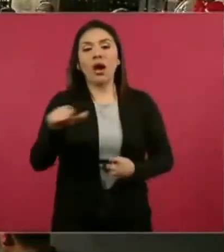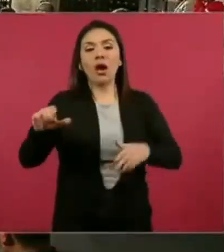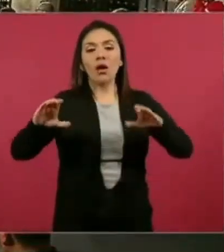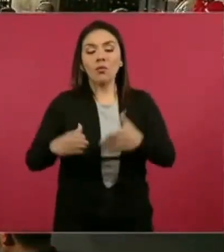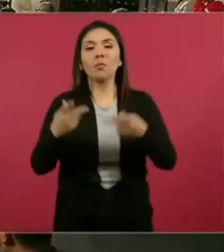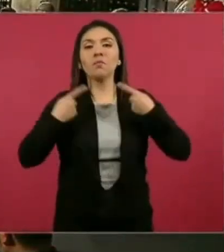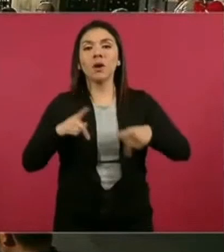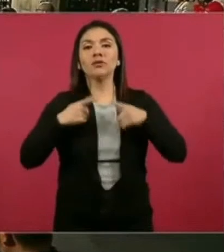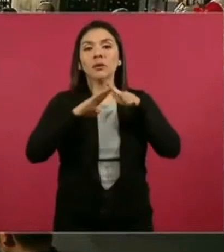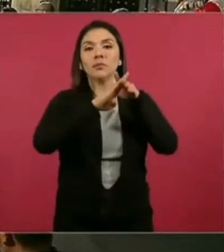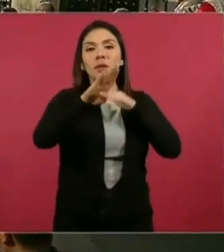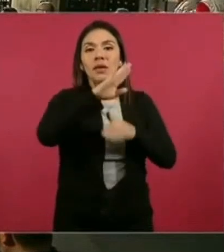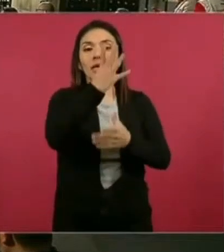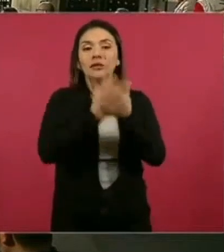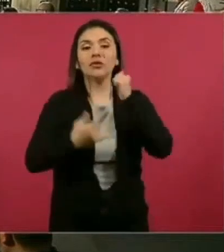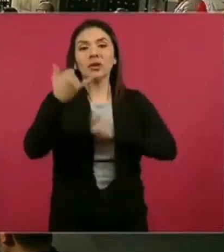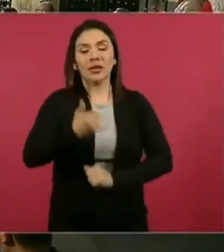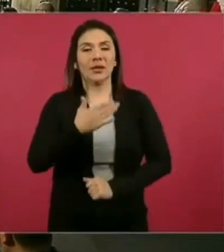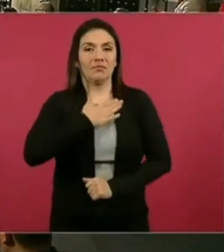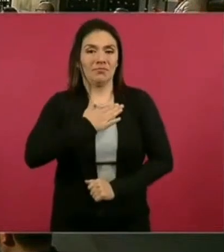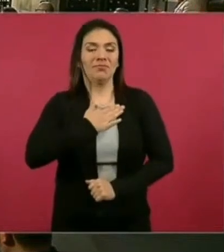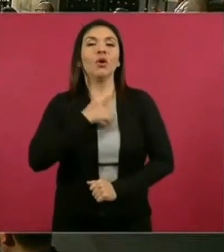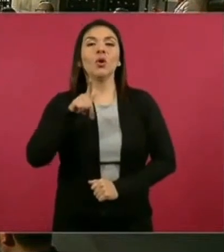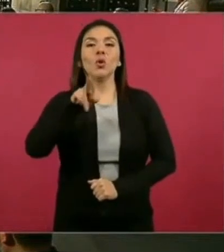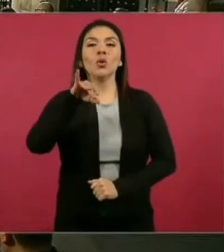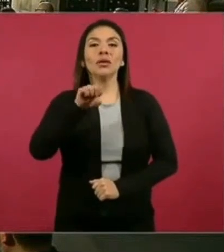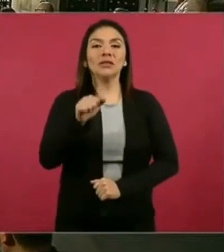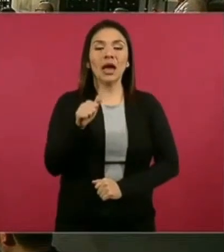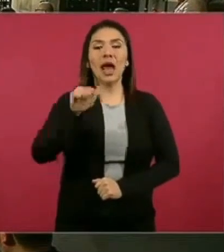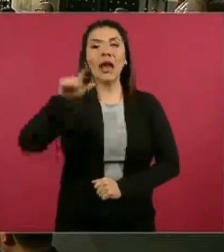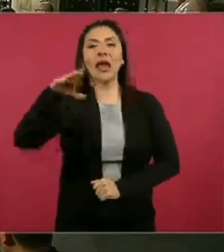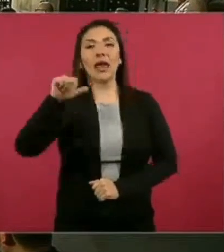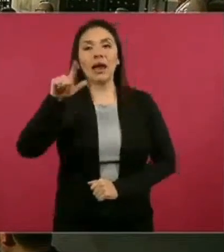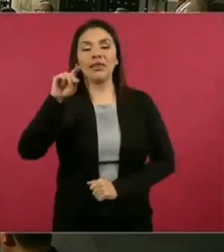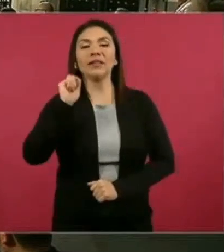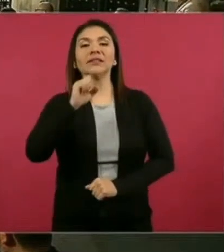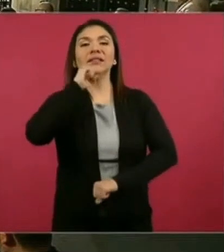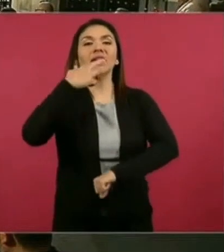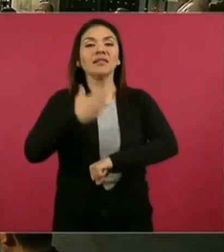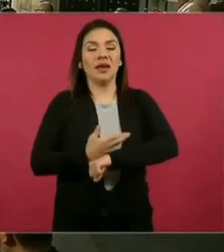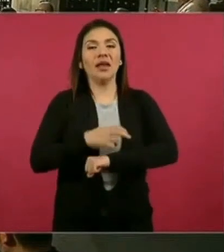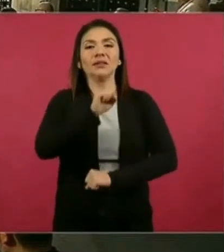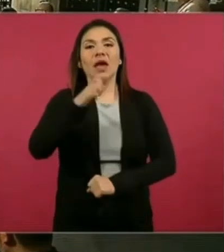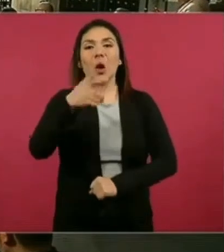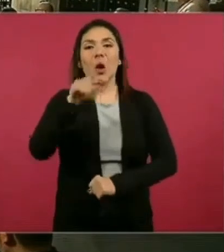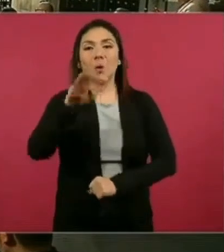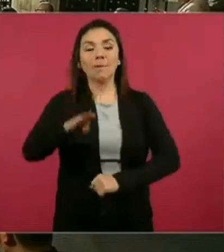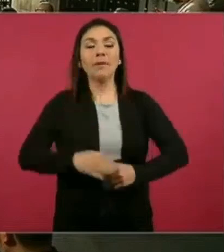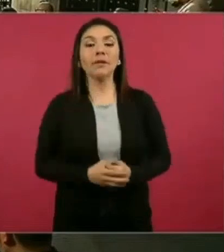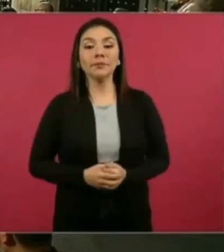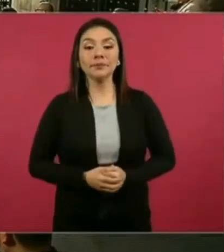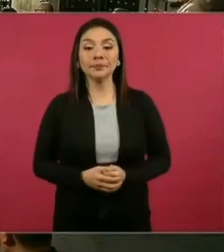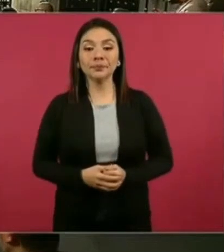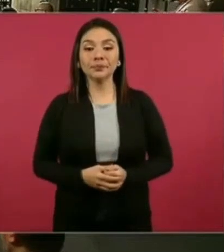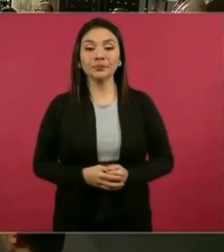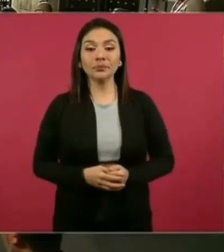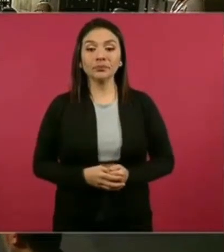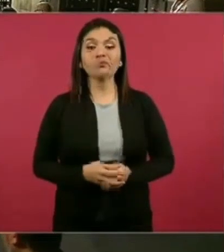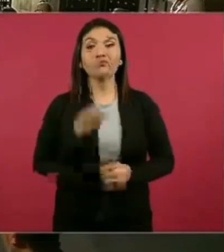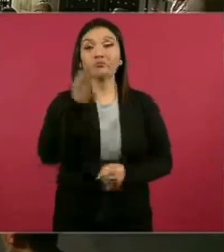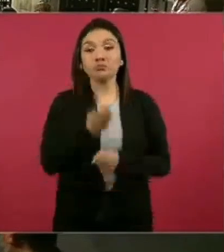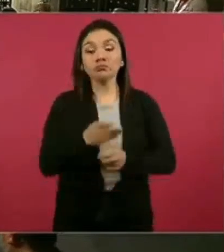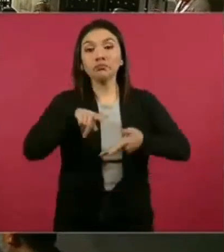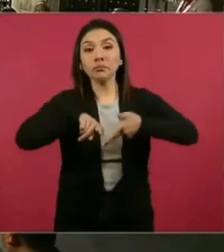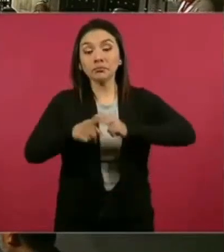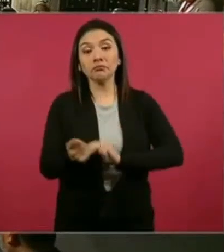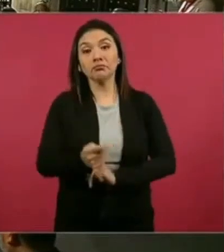y Migración, y una servidora, Luisa María Alcalde, secretaria de Gobernación. Vamos a iniciar primero